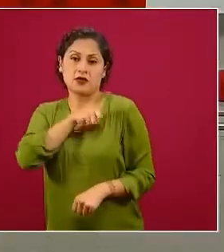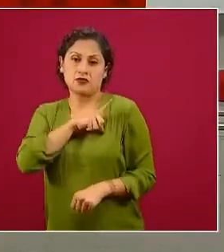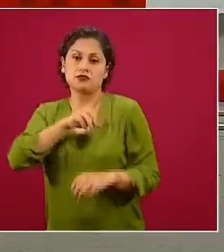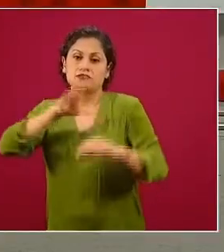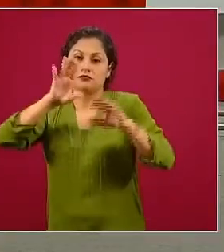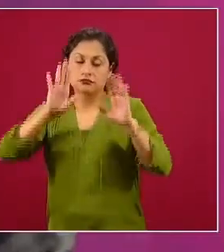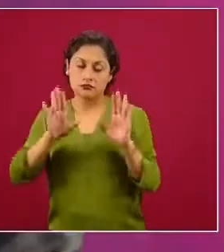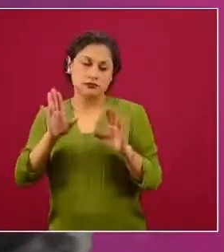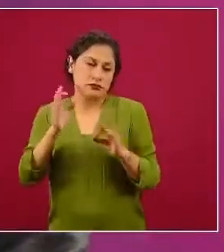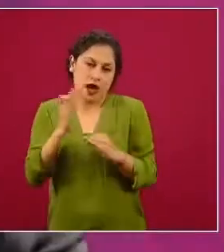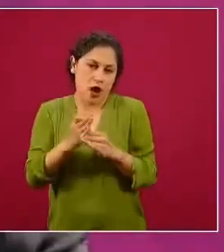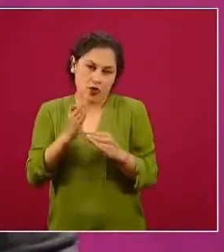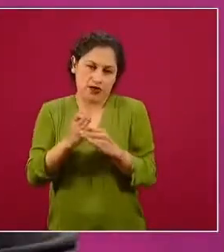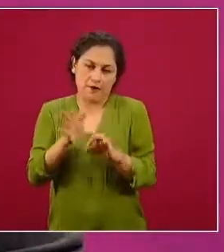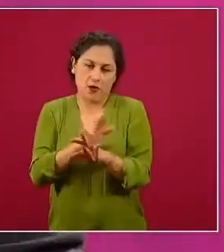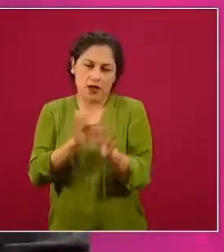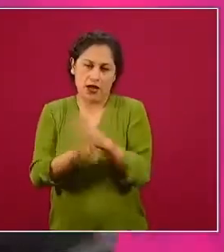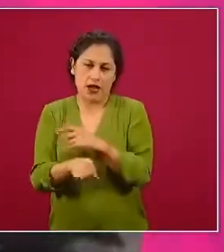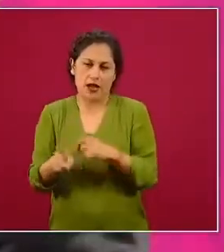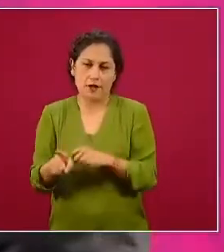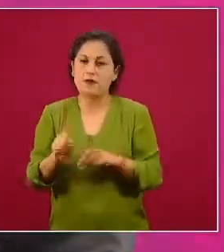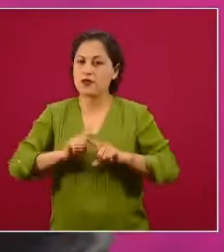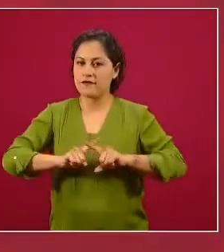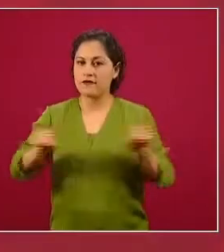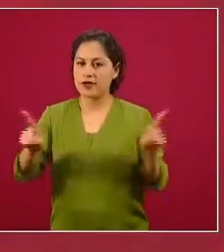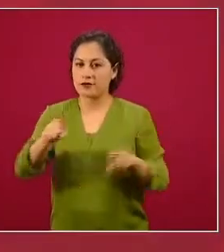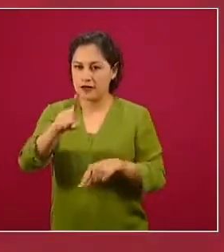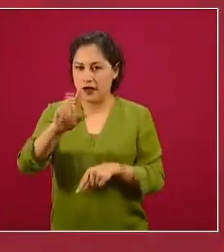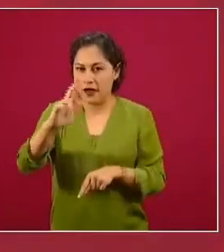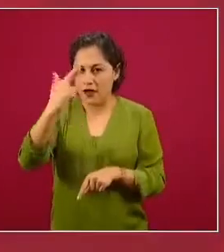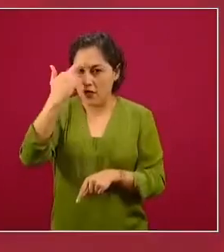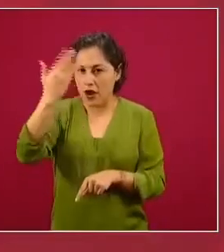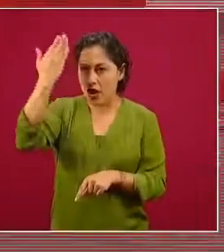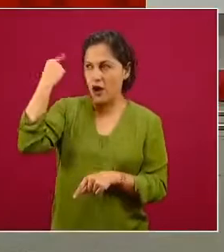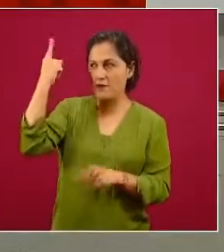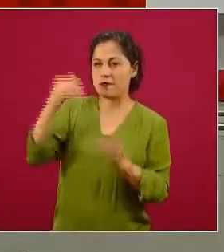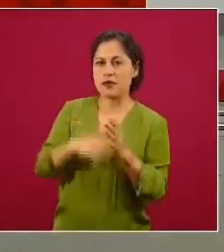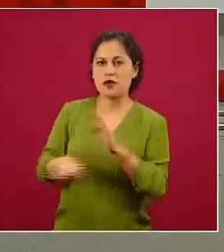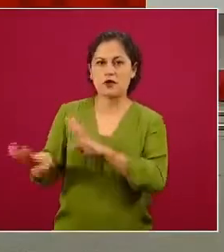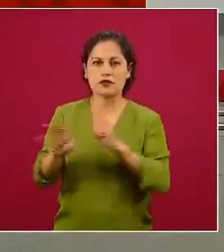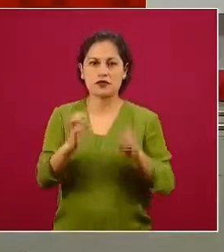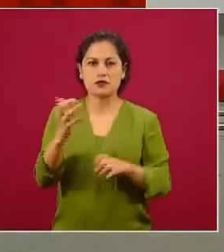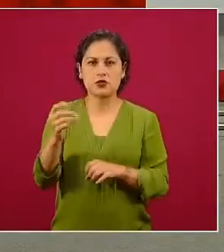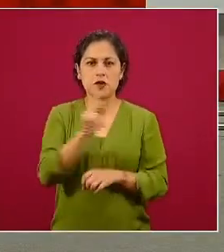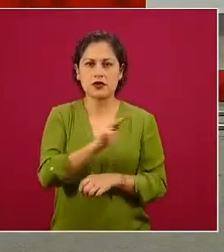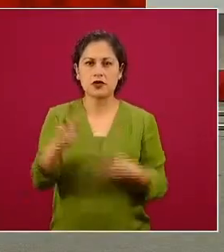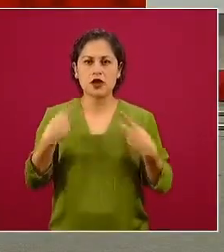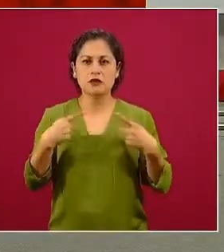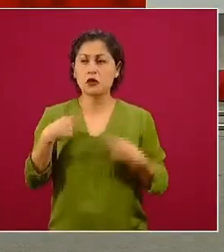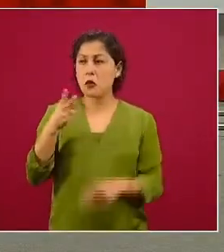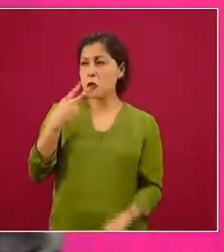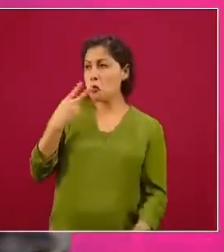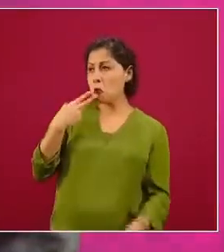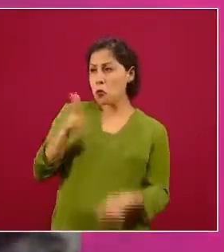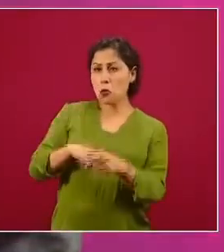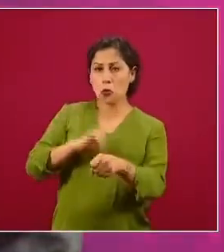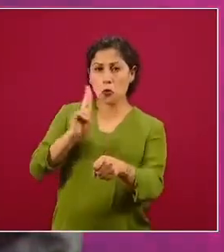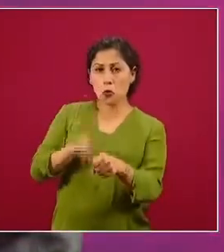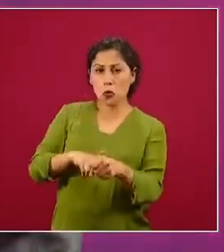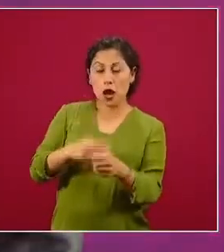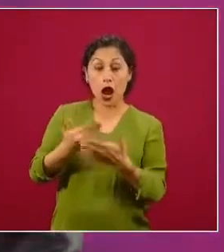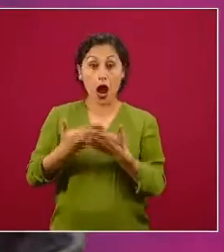era popular fumar y hoy se ve con desagrado, porque se tiene conciencia de los daños que produce,